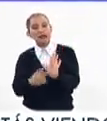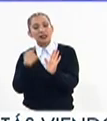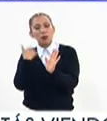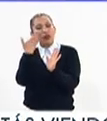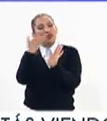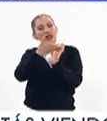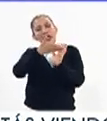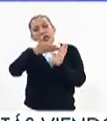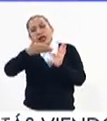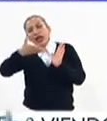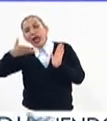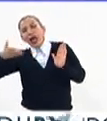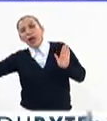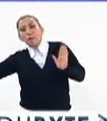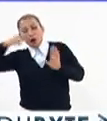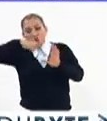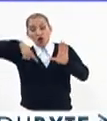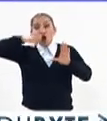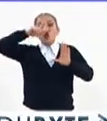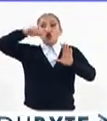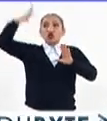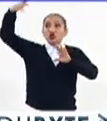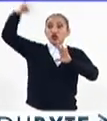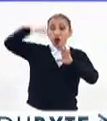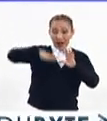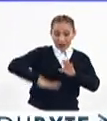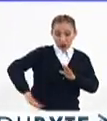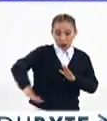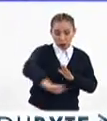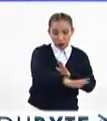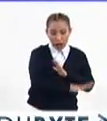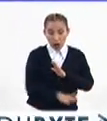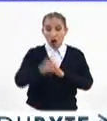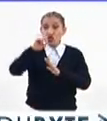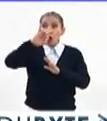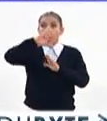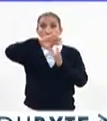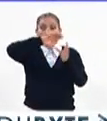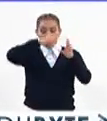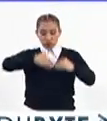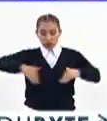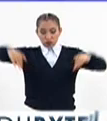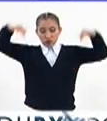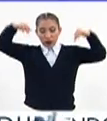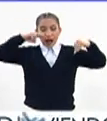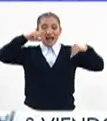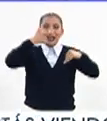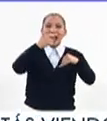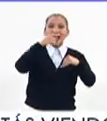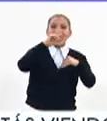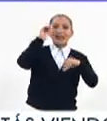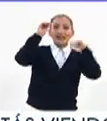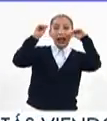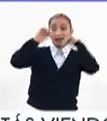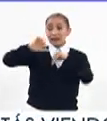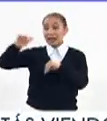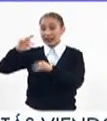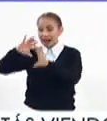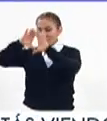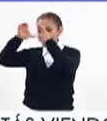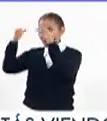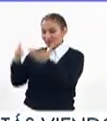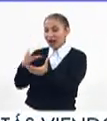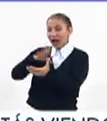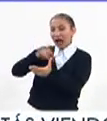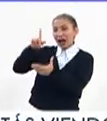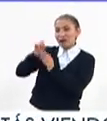paso del tiempo a través de un círculo de luz solar en el suelo. En el domo invertido se organizarán galerías, mientras que en la esfera